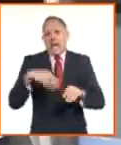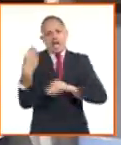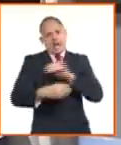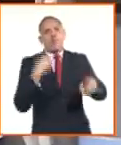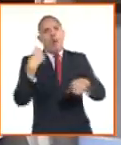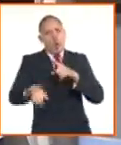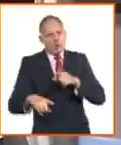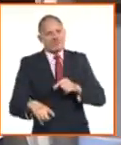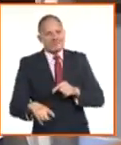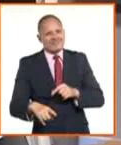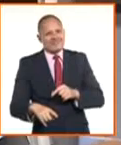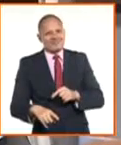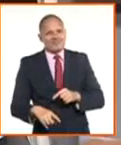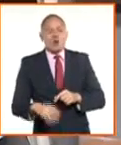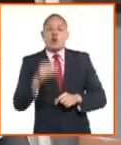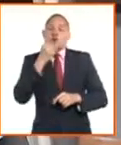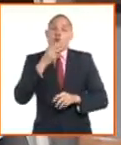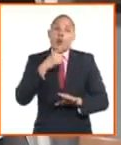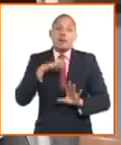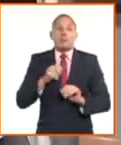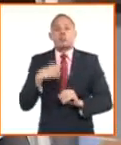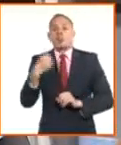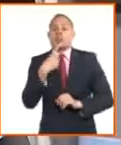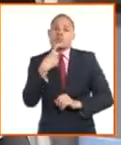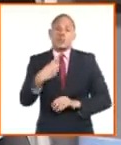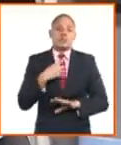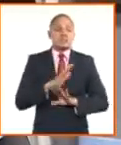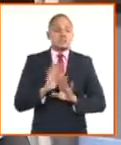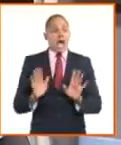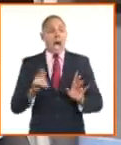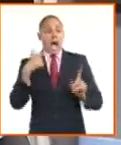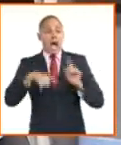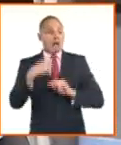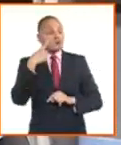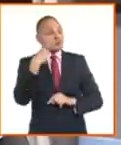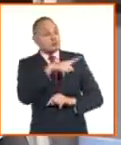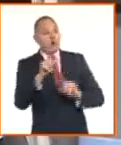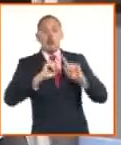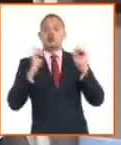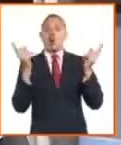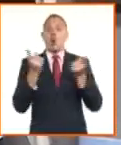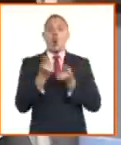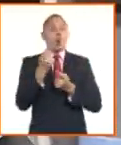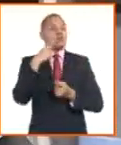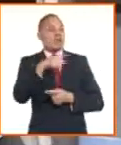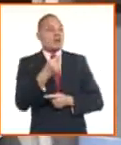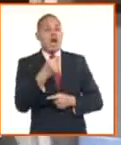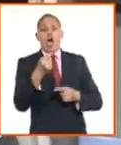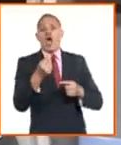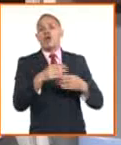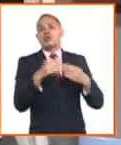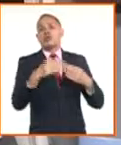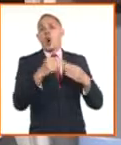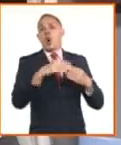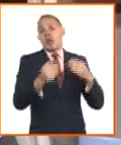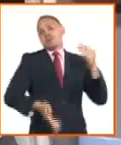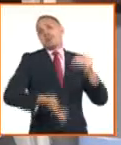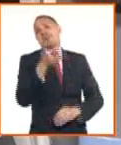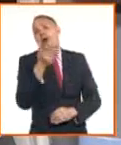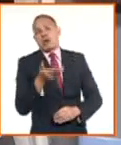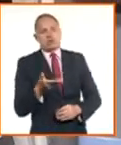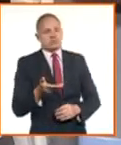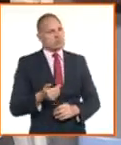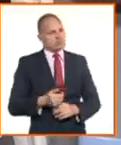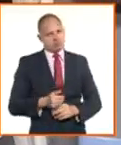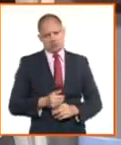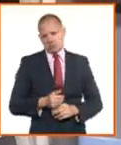sí, claro, subió el tipo de cambio, ¿qué vamos a hacer? Hay dinero en circulación, no hay oferta en pesos, el mercado se corrigió solo, nosotros no tenemos cómo resolver